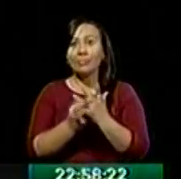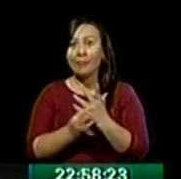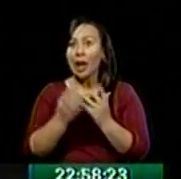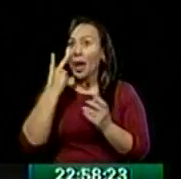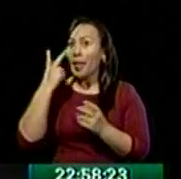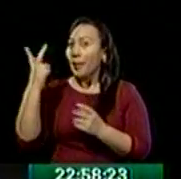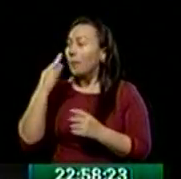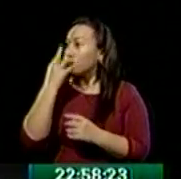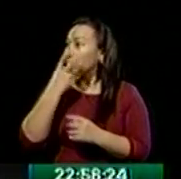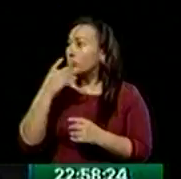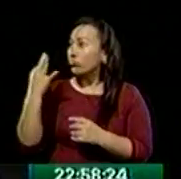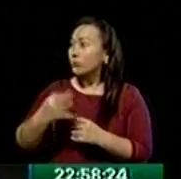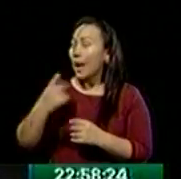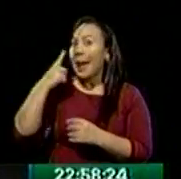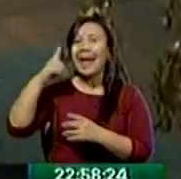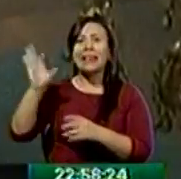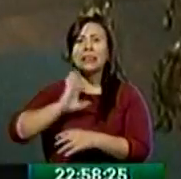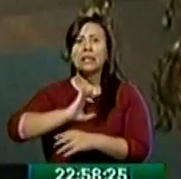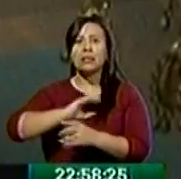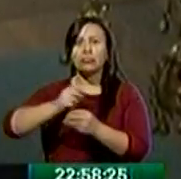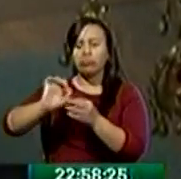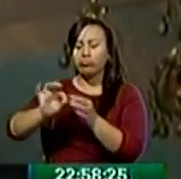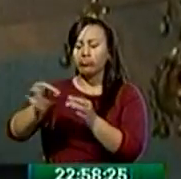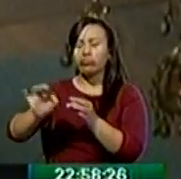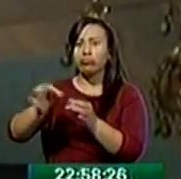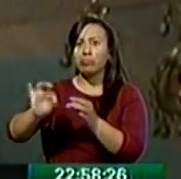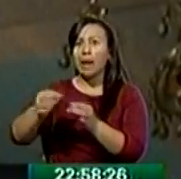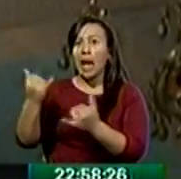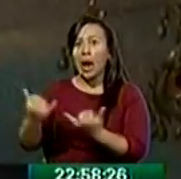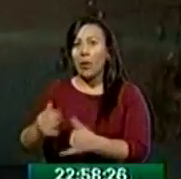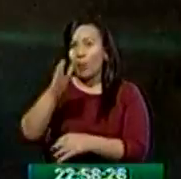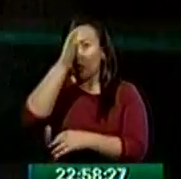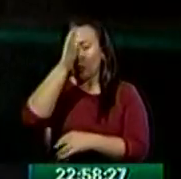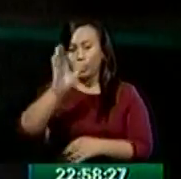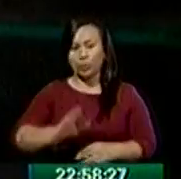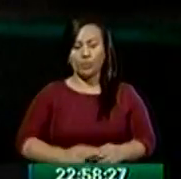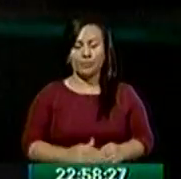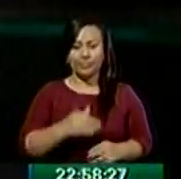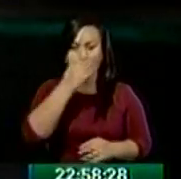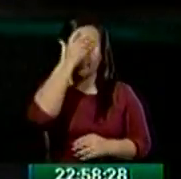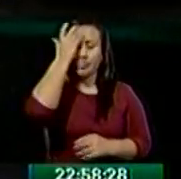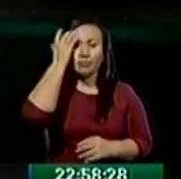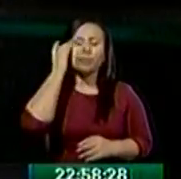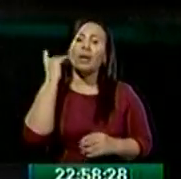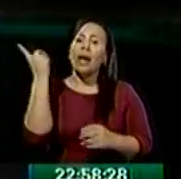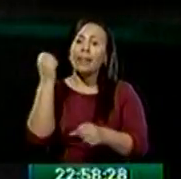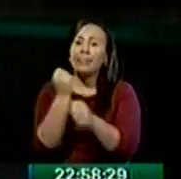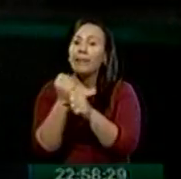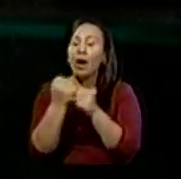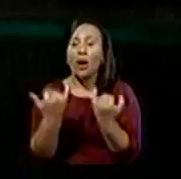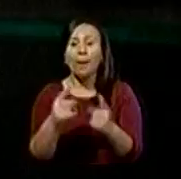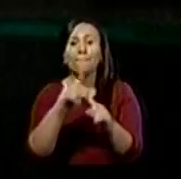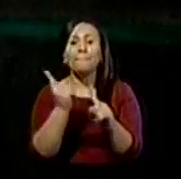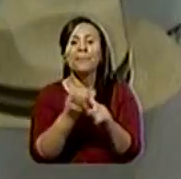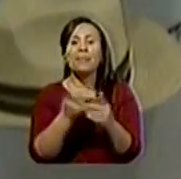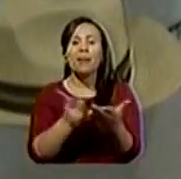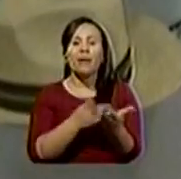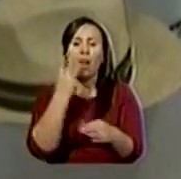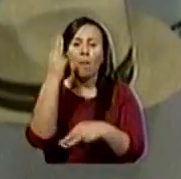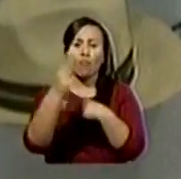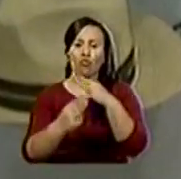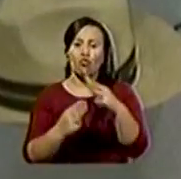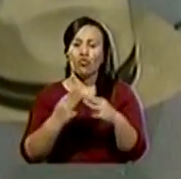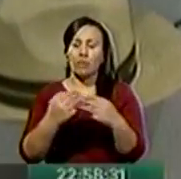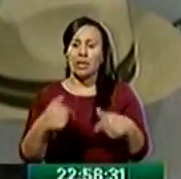la filigrana. Y también fue el pueblo o la cultura en la que se trabajó por primera vez el platino en el mundo. Esta